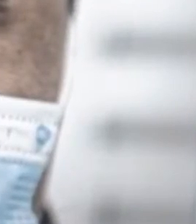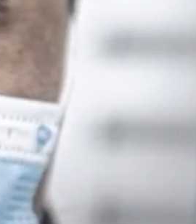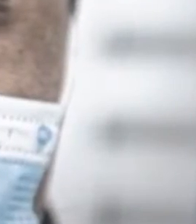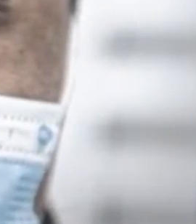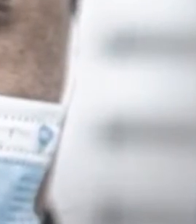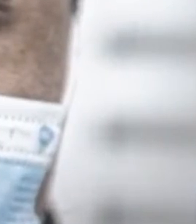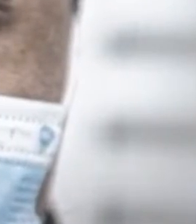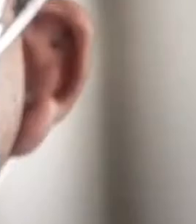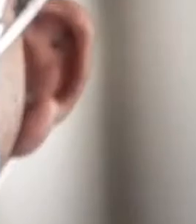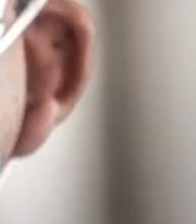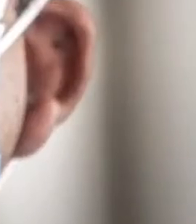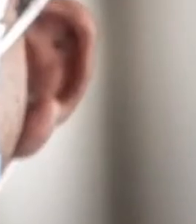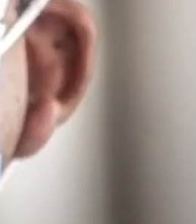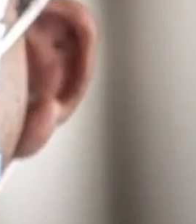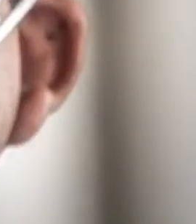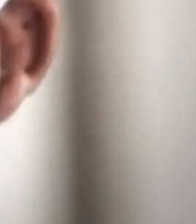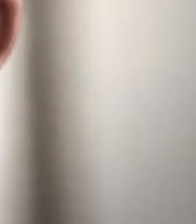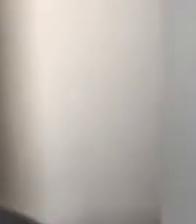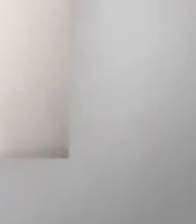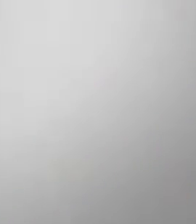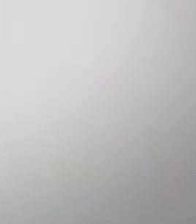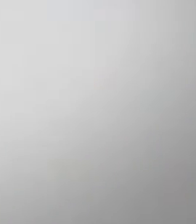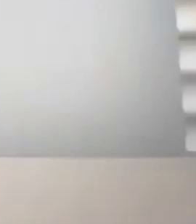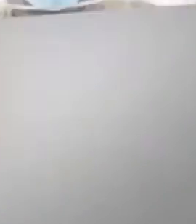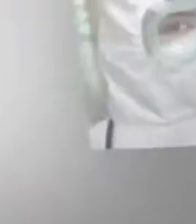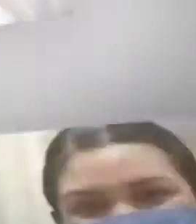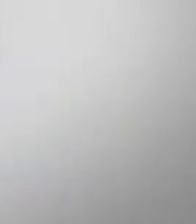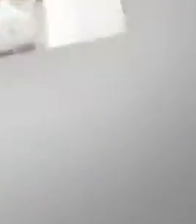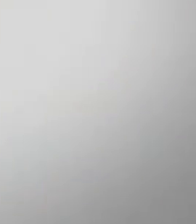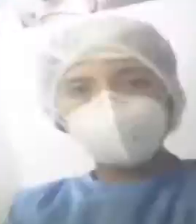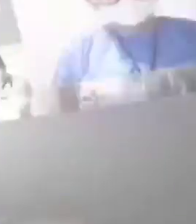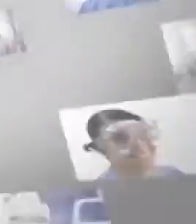más alta presea que concede el Estado mexicano.